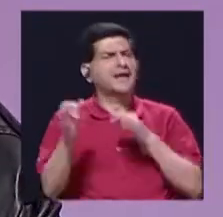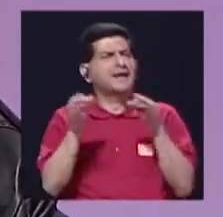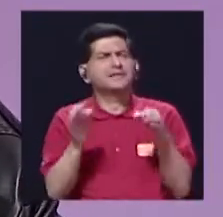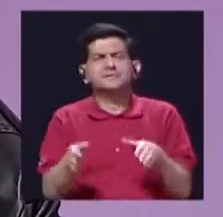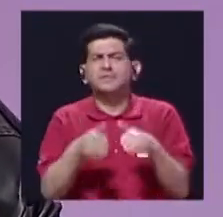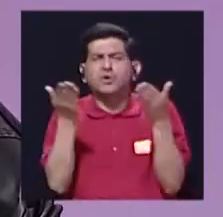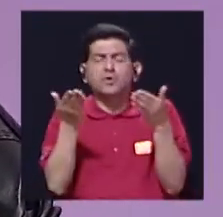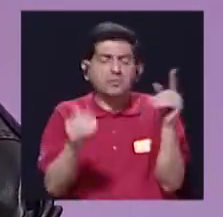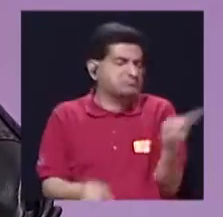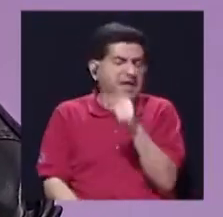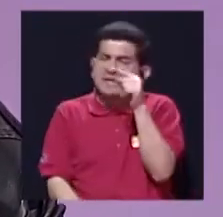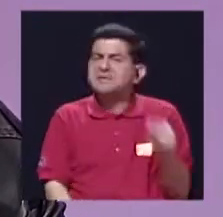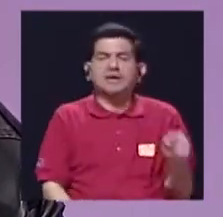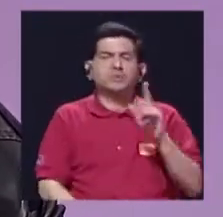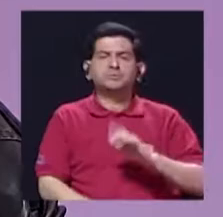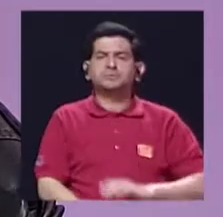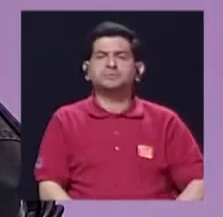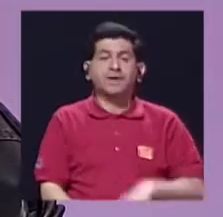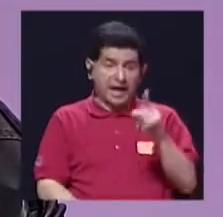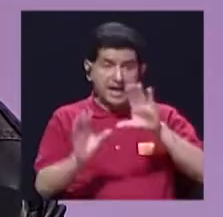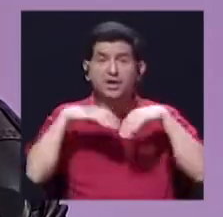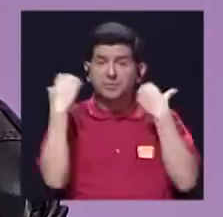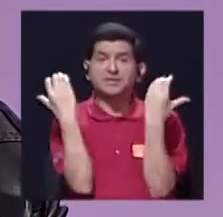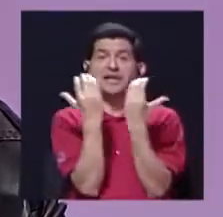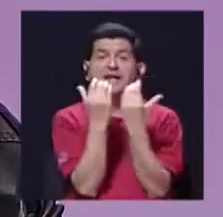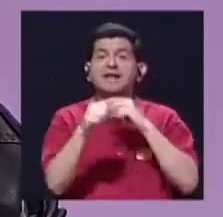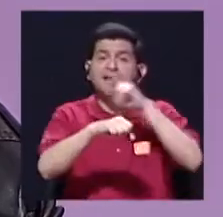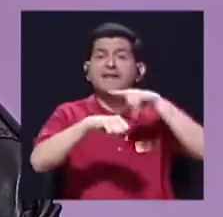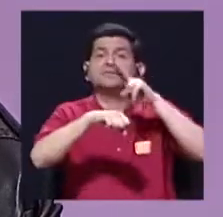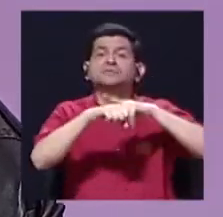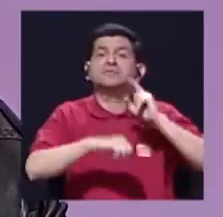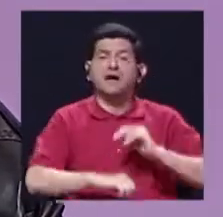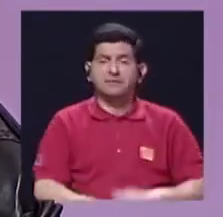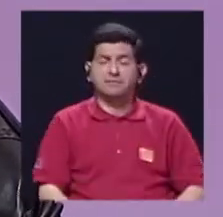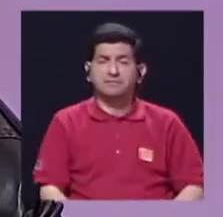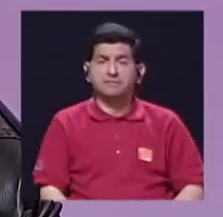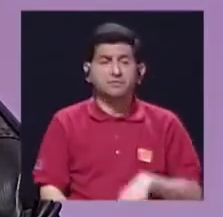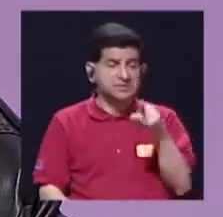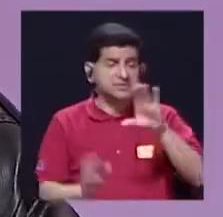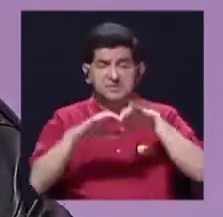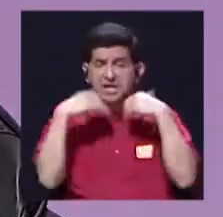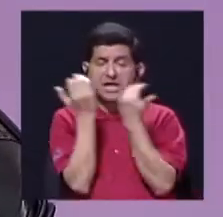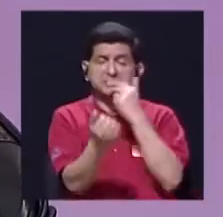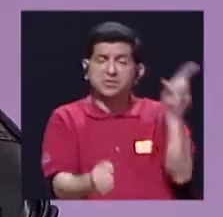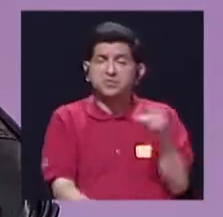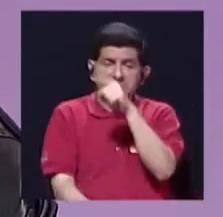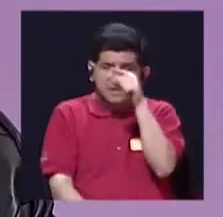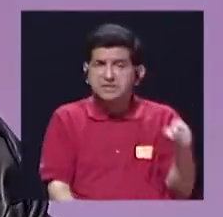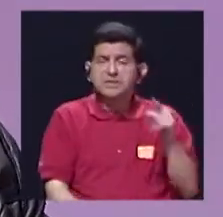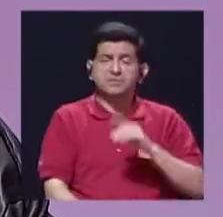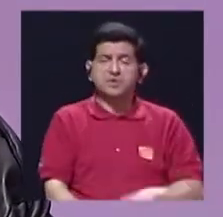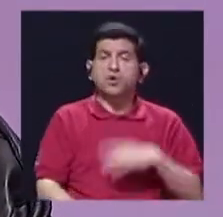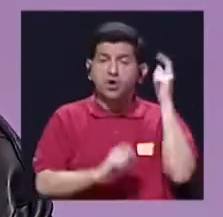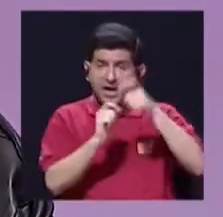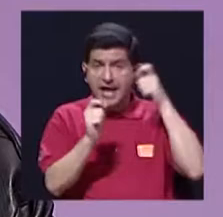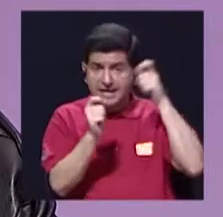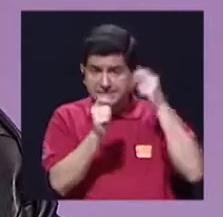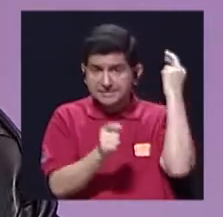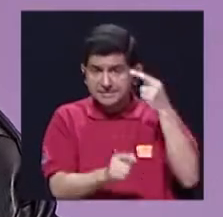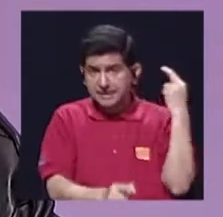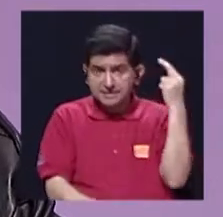lo eliminaron a ese comité nacional. Entonces quedó eliminado el comité